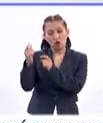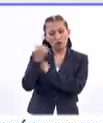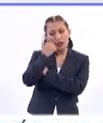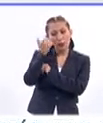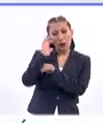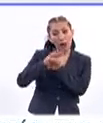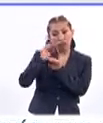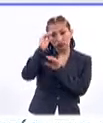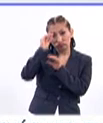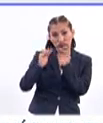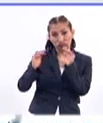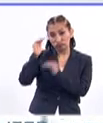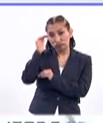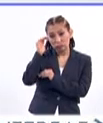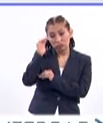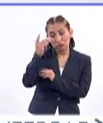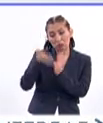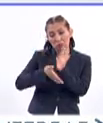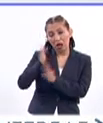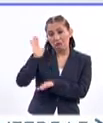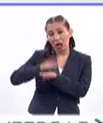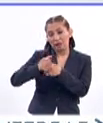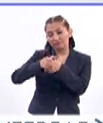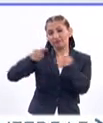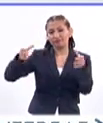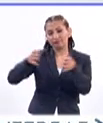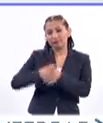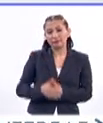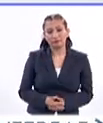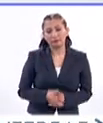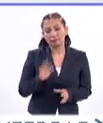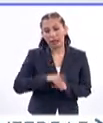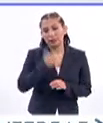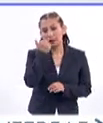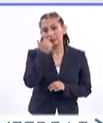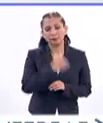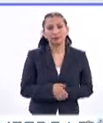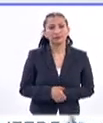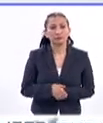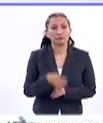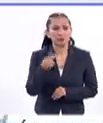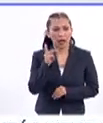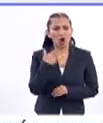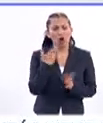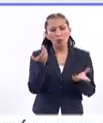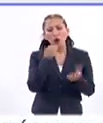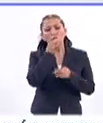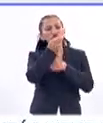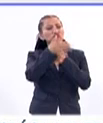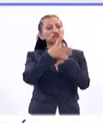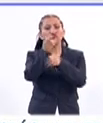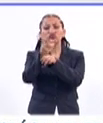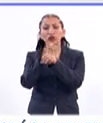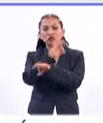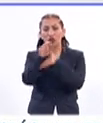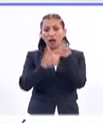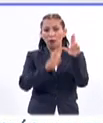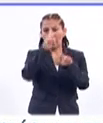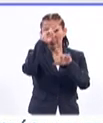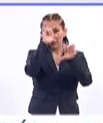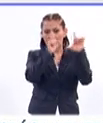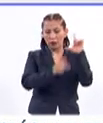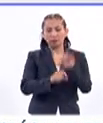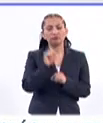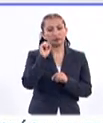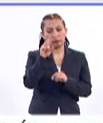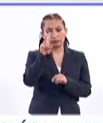alumnos estaban más capacitados, pues se fueron más alumnos. Pero fue una convocatoria para todas las normales del país en